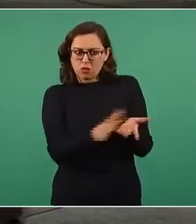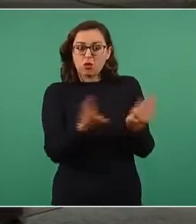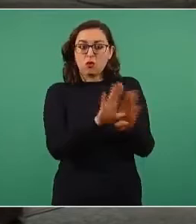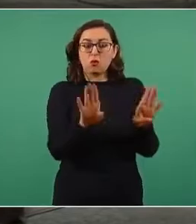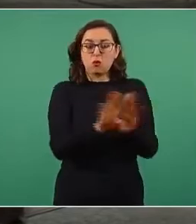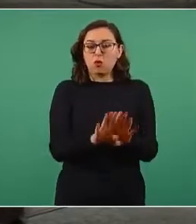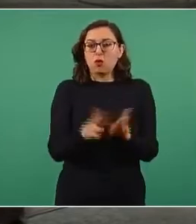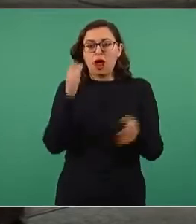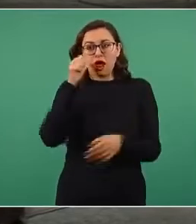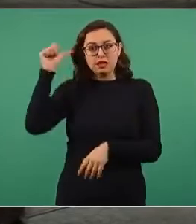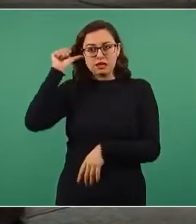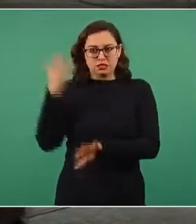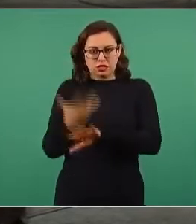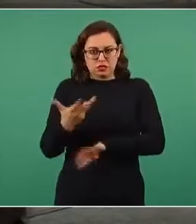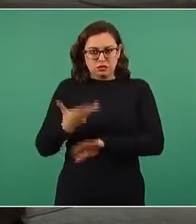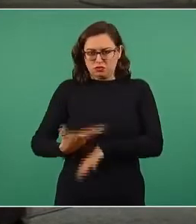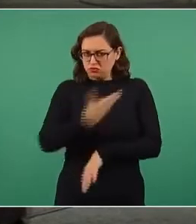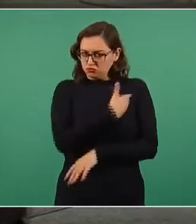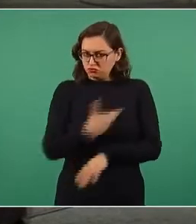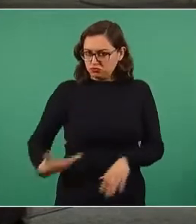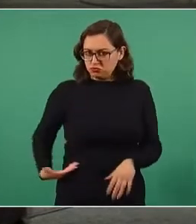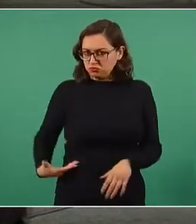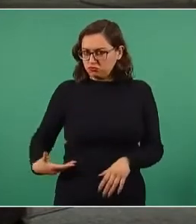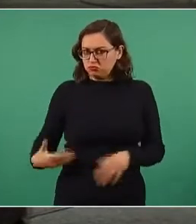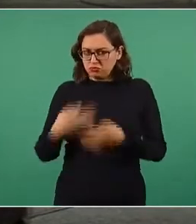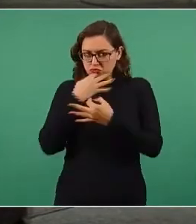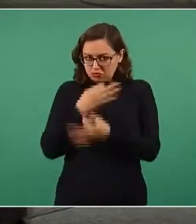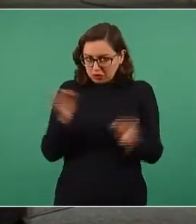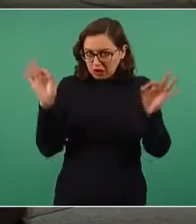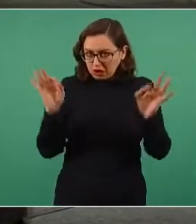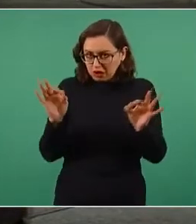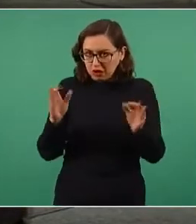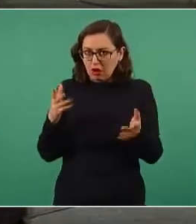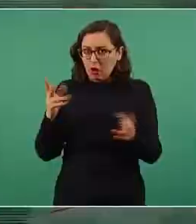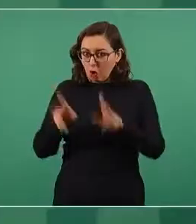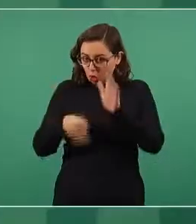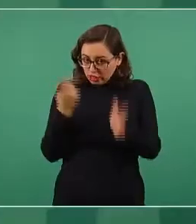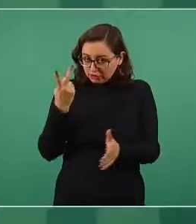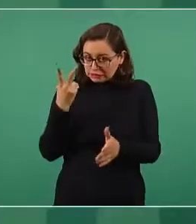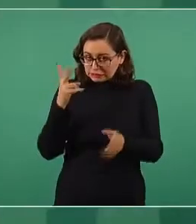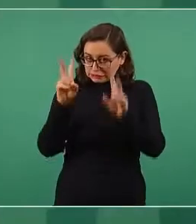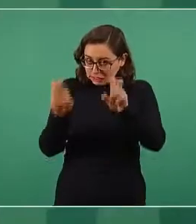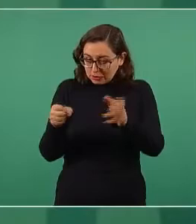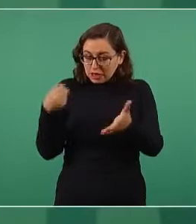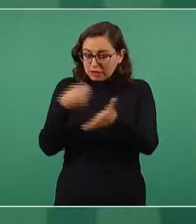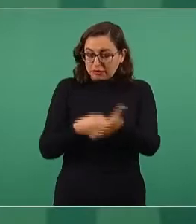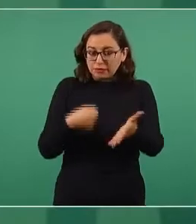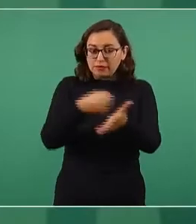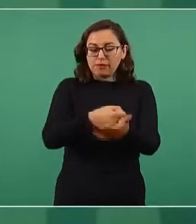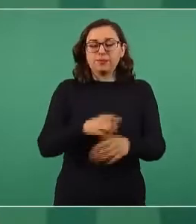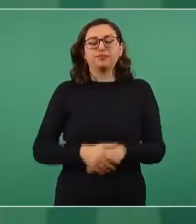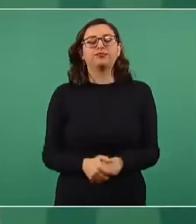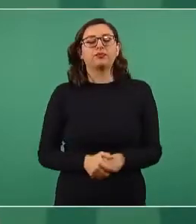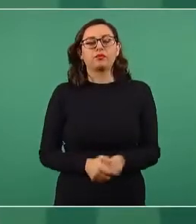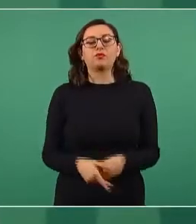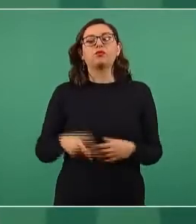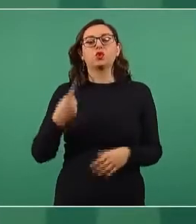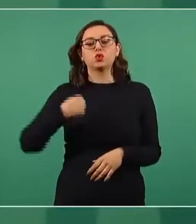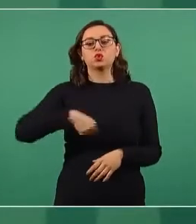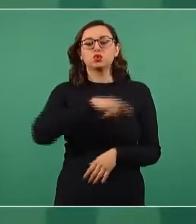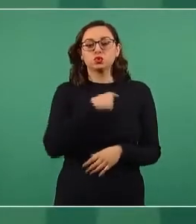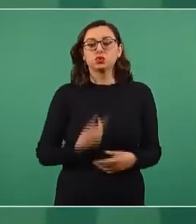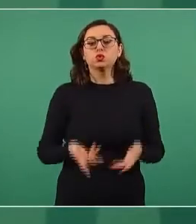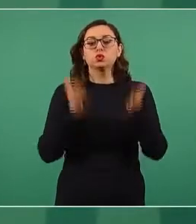de Estados Unidos, México va a insistir en el tema o qué medidas va a tomar. Sí, bueno, nosotros ya presentamos una nota diplomática